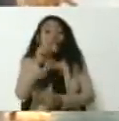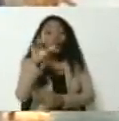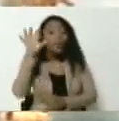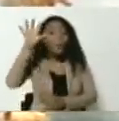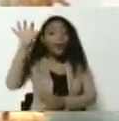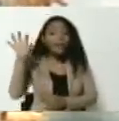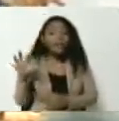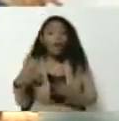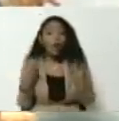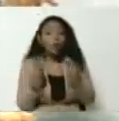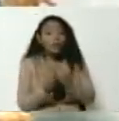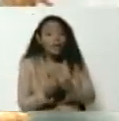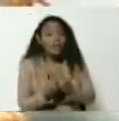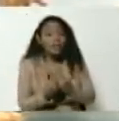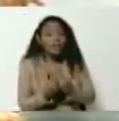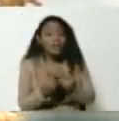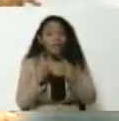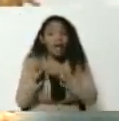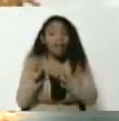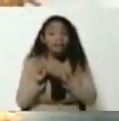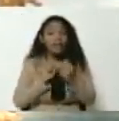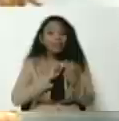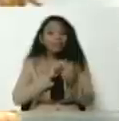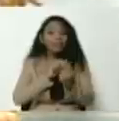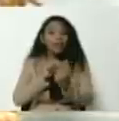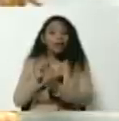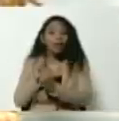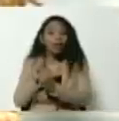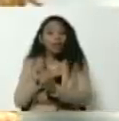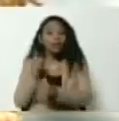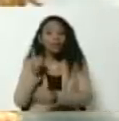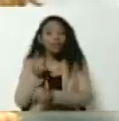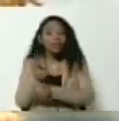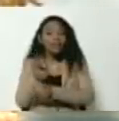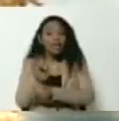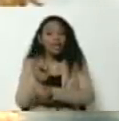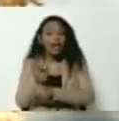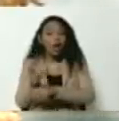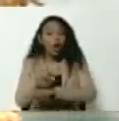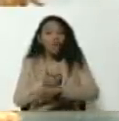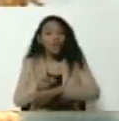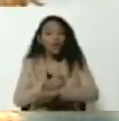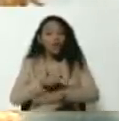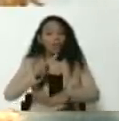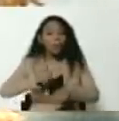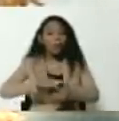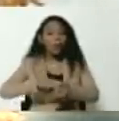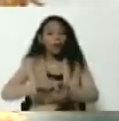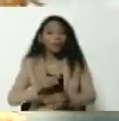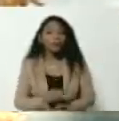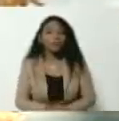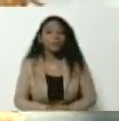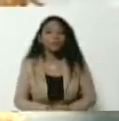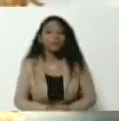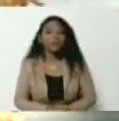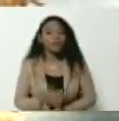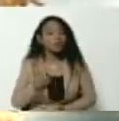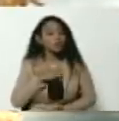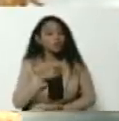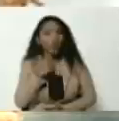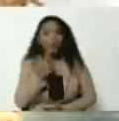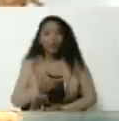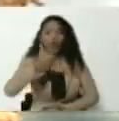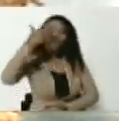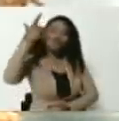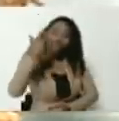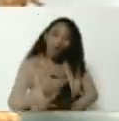países acompañantes de ese diálogo debía ser el gobierno de Paraguay. Y nosotros dijimos que